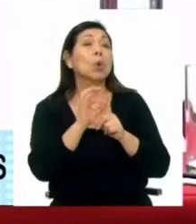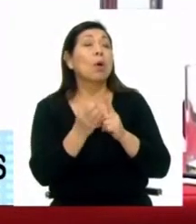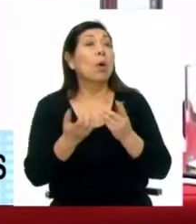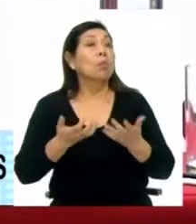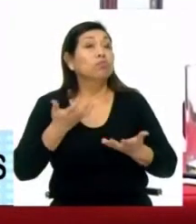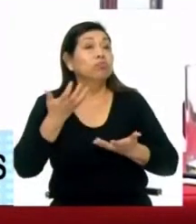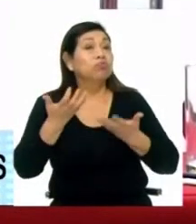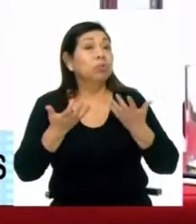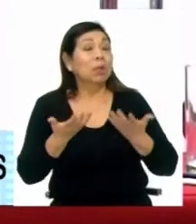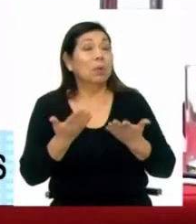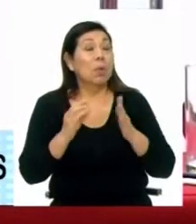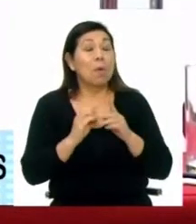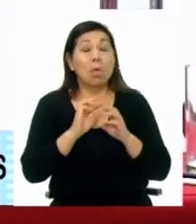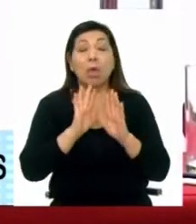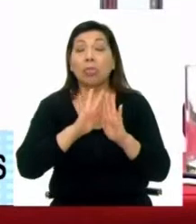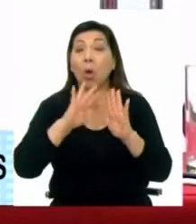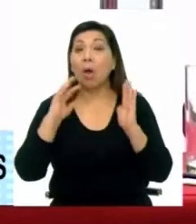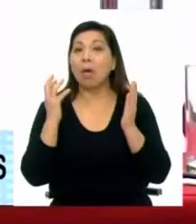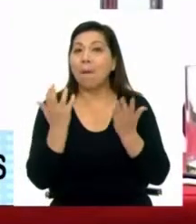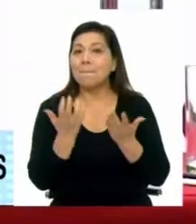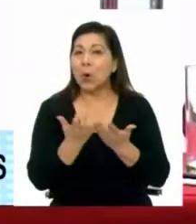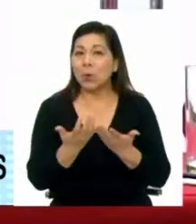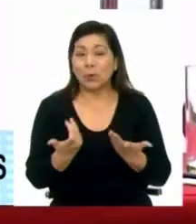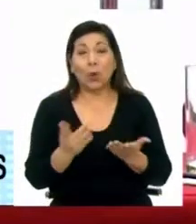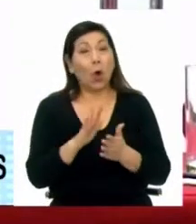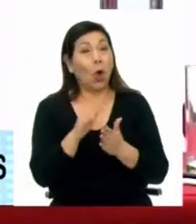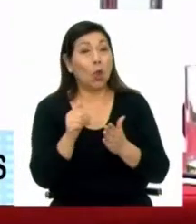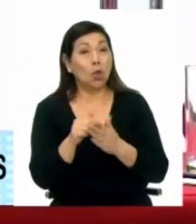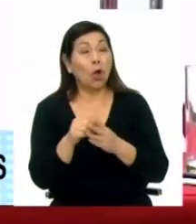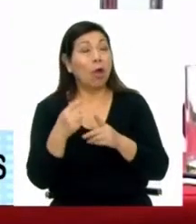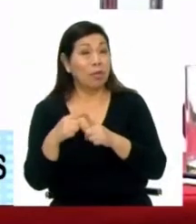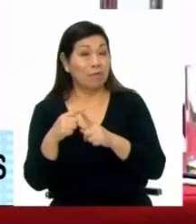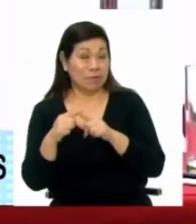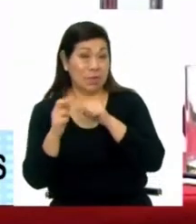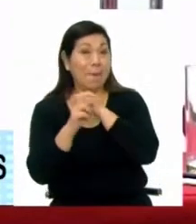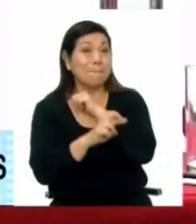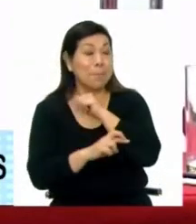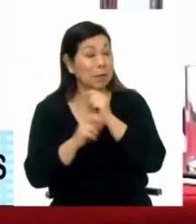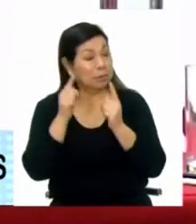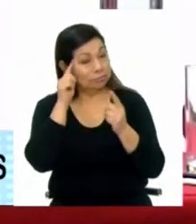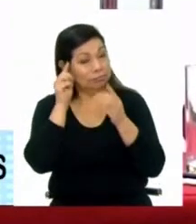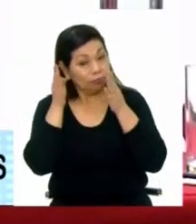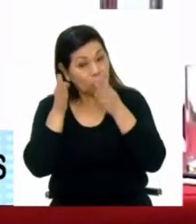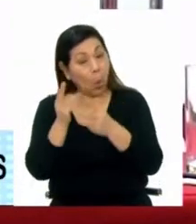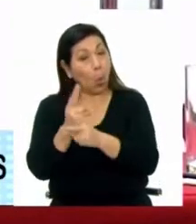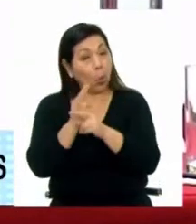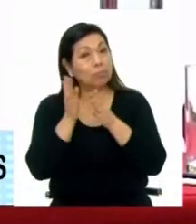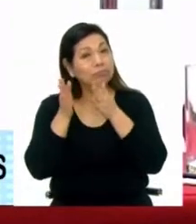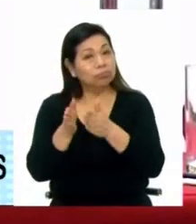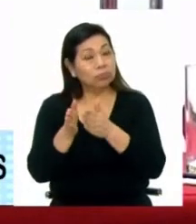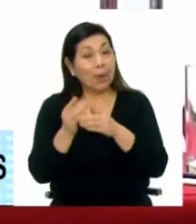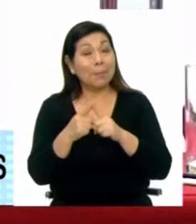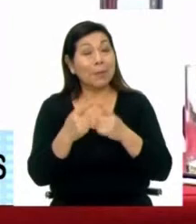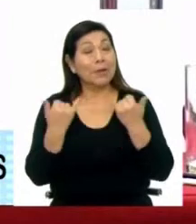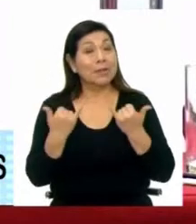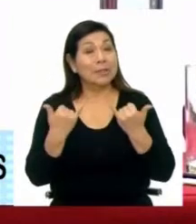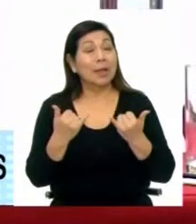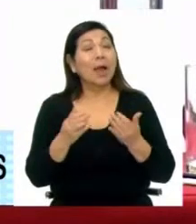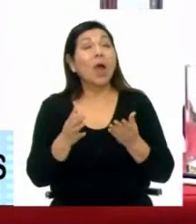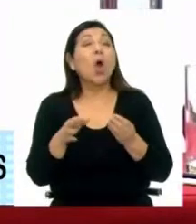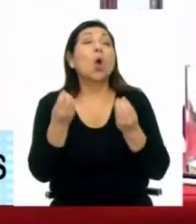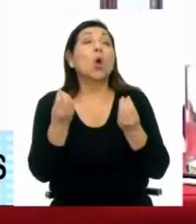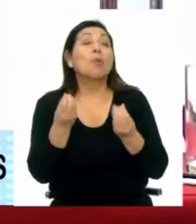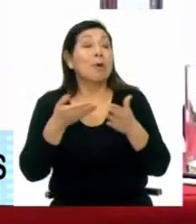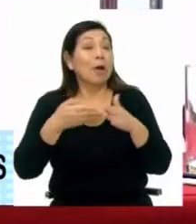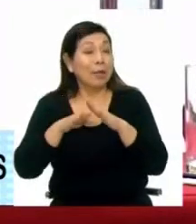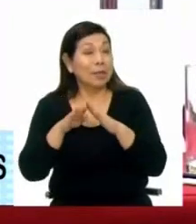de calentamiento y la temperatura mundial. Por eso es de que todos los países enfocan por su conservación. En esa medida se está